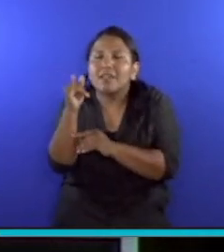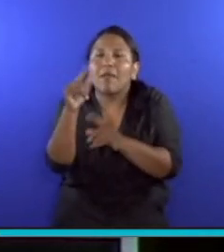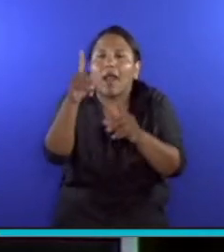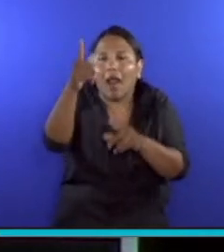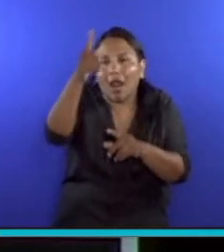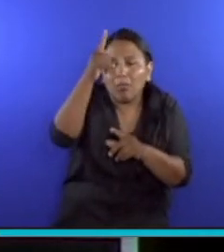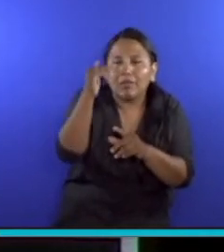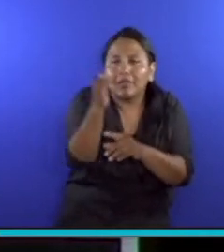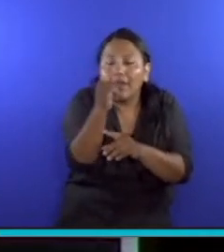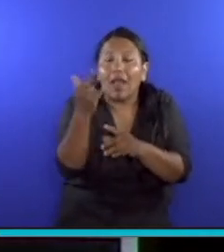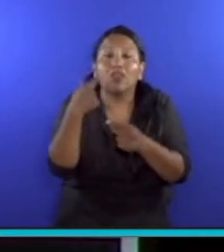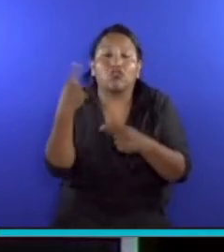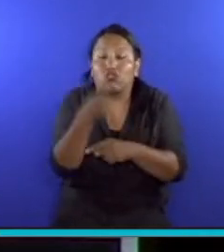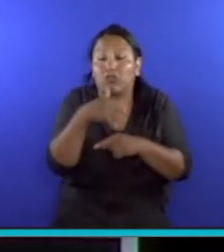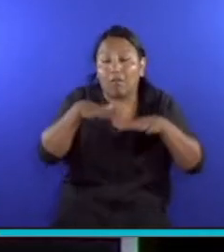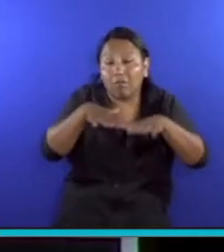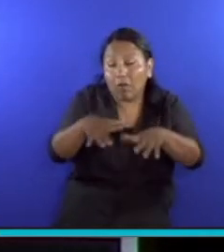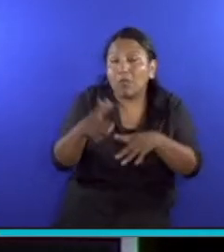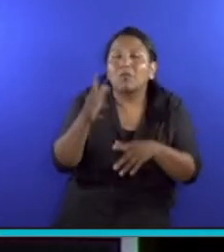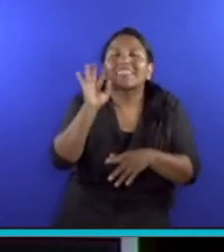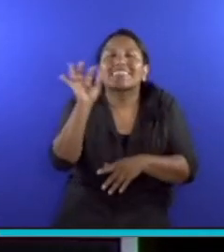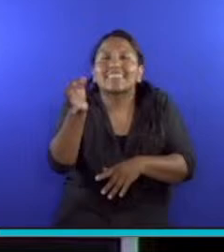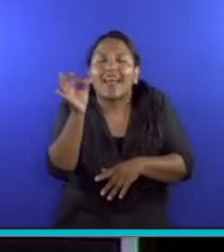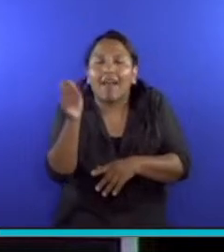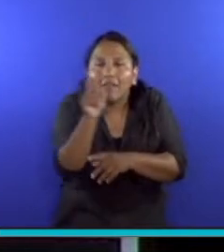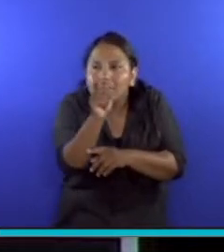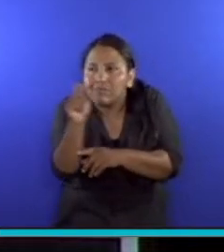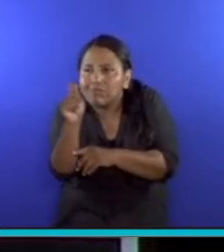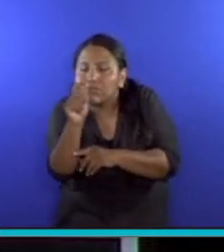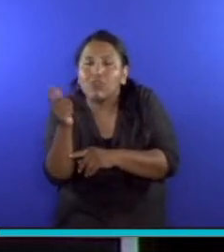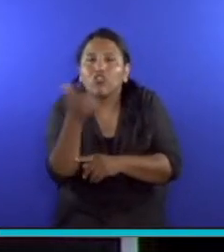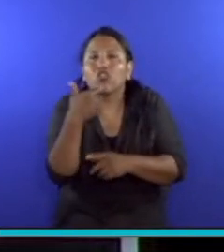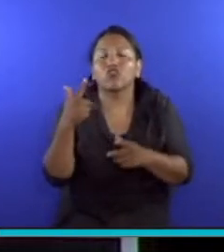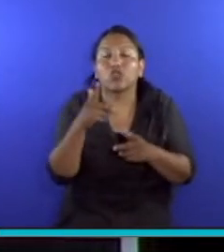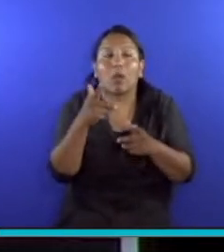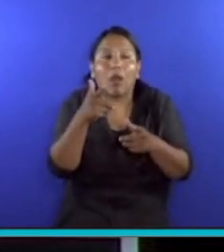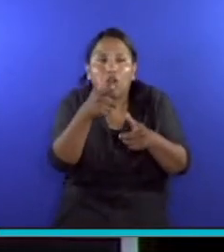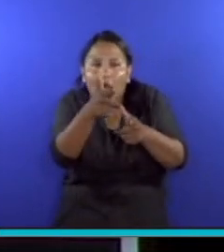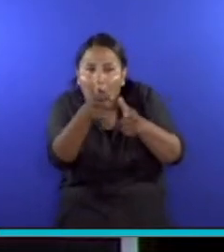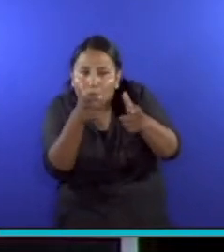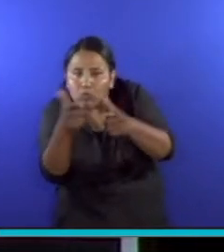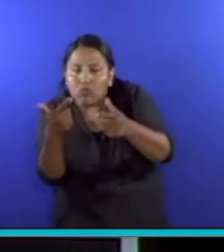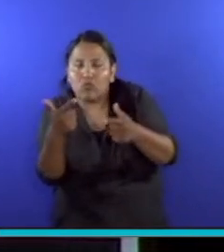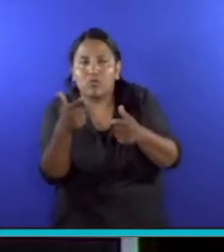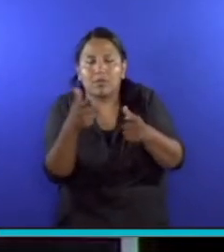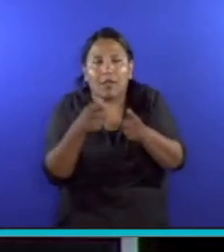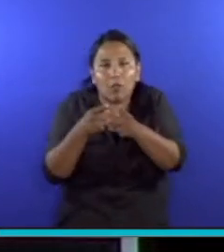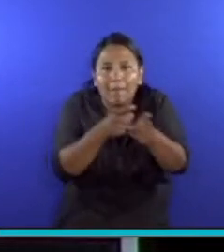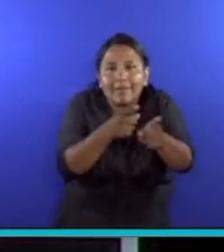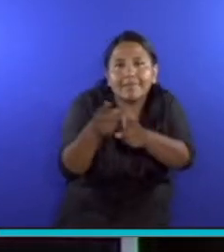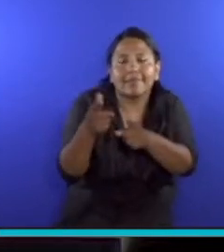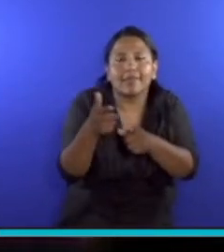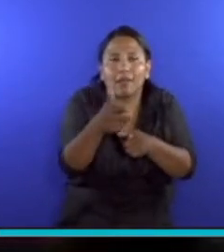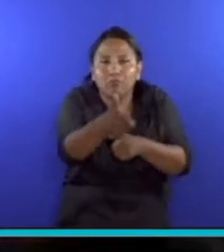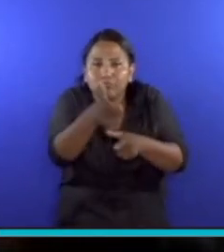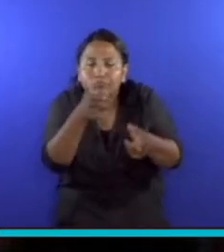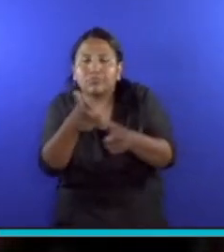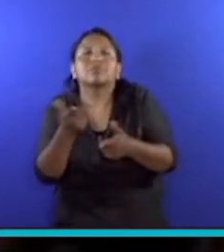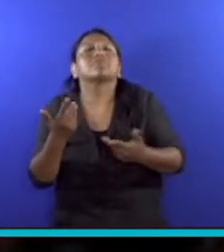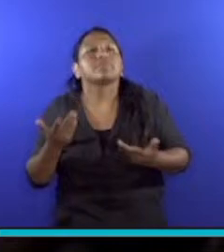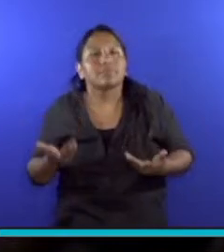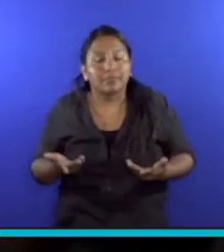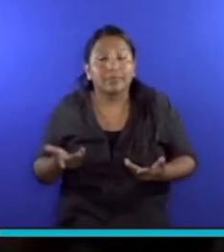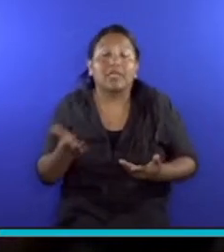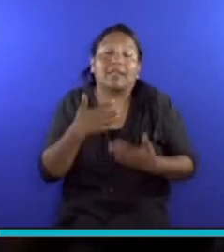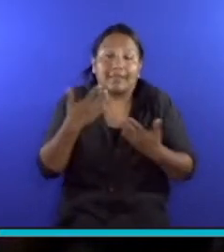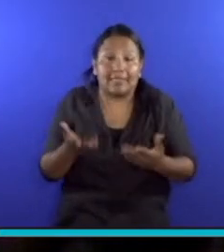las movilizaciones, porque saben, nos buscan, nos apuntan, nos disparan. Así fue también que mi compañero